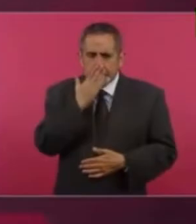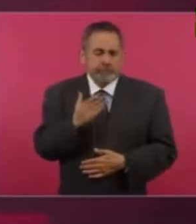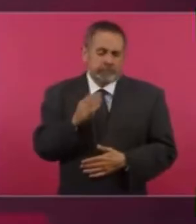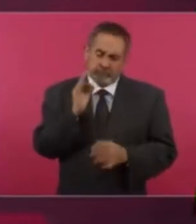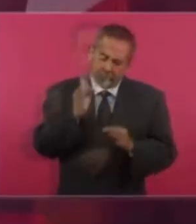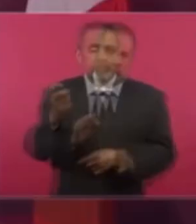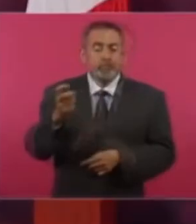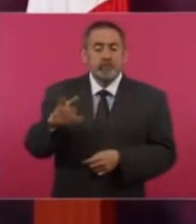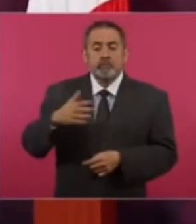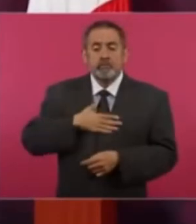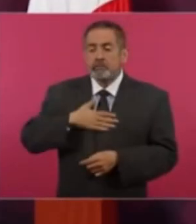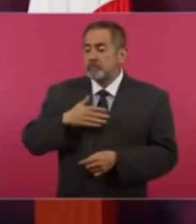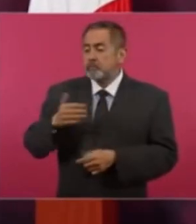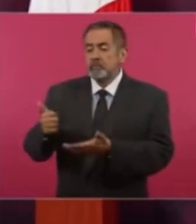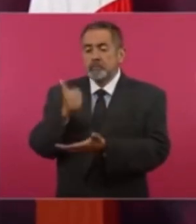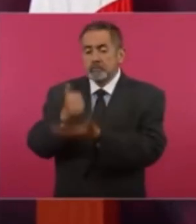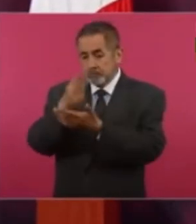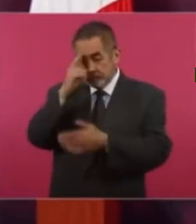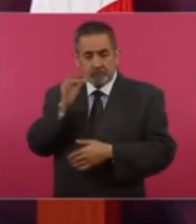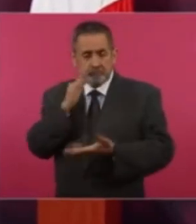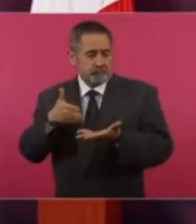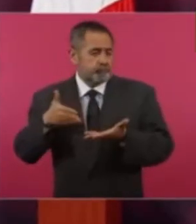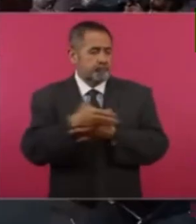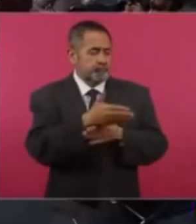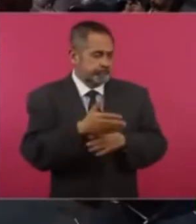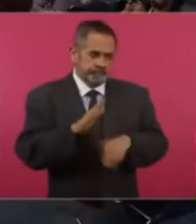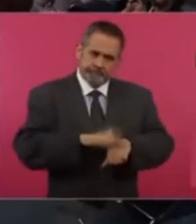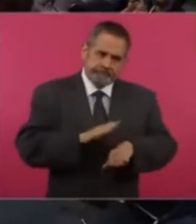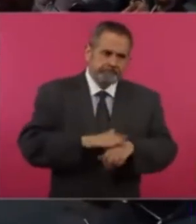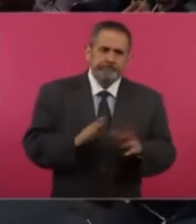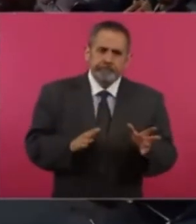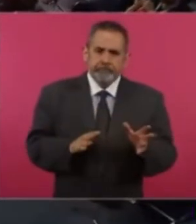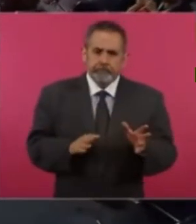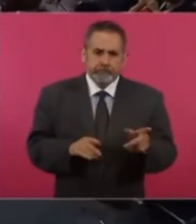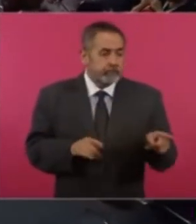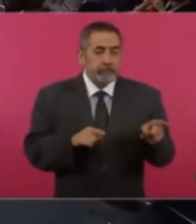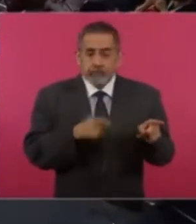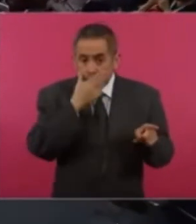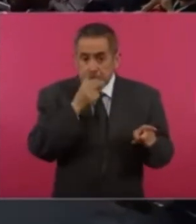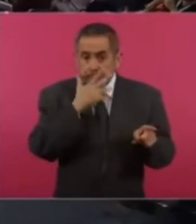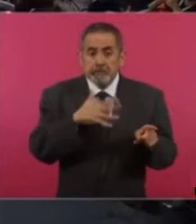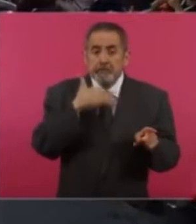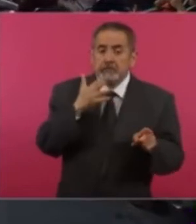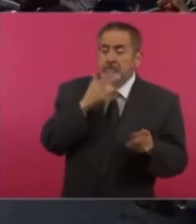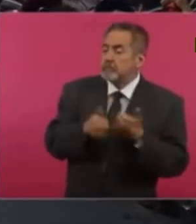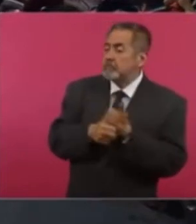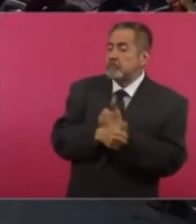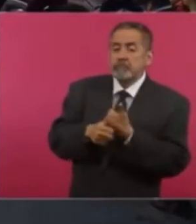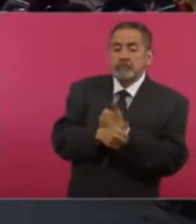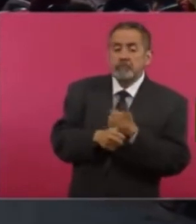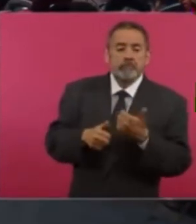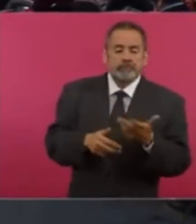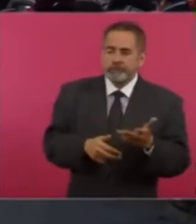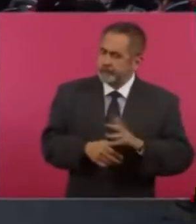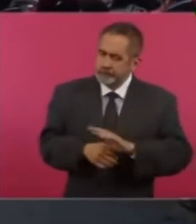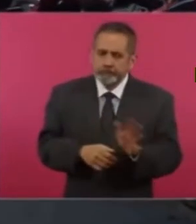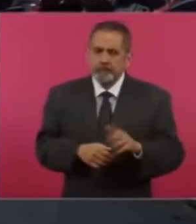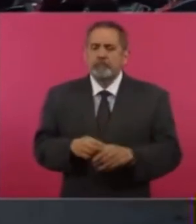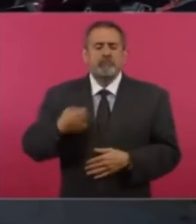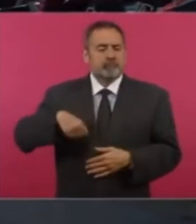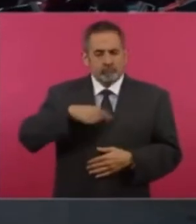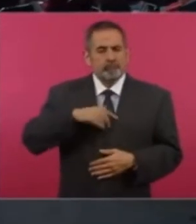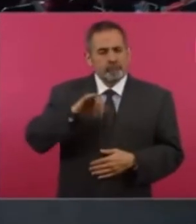de una venganza. De la ciudad. Y desde luego que nosotros